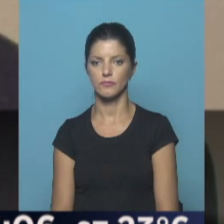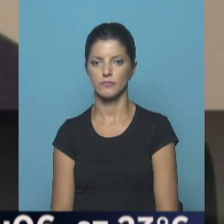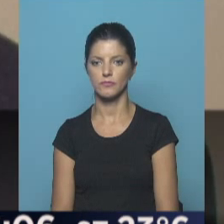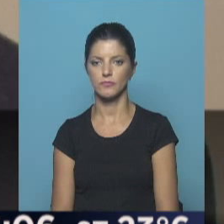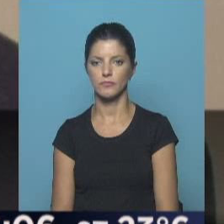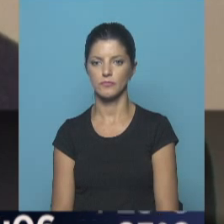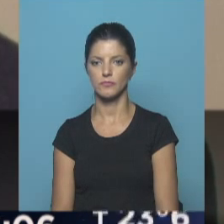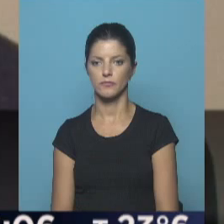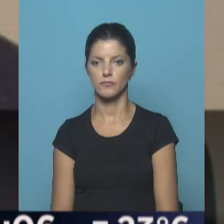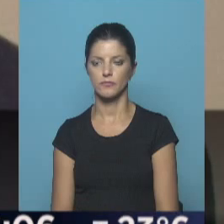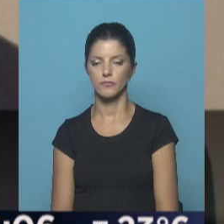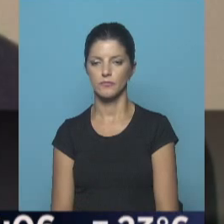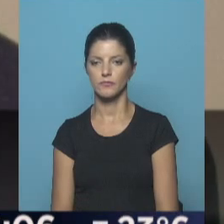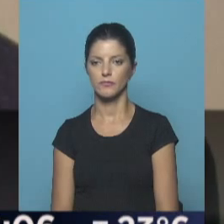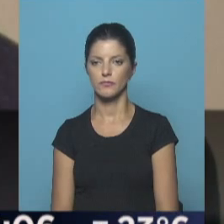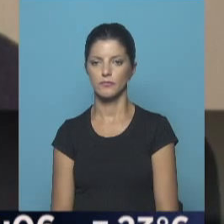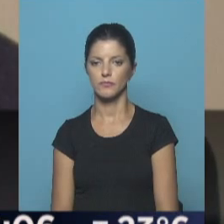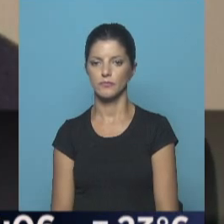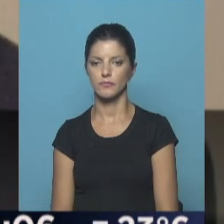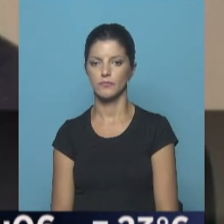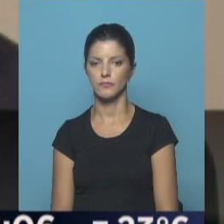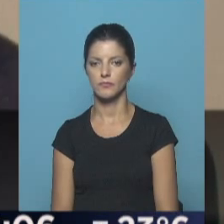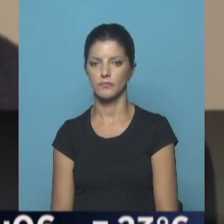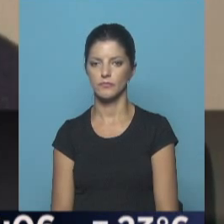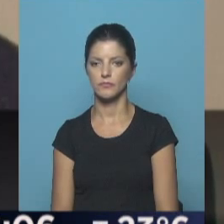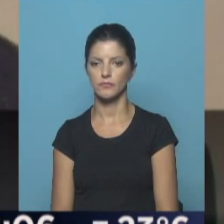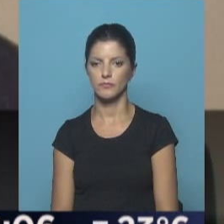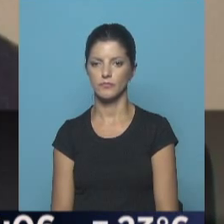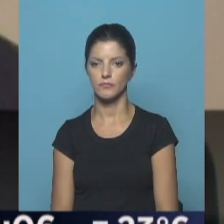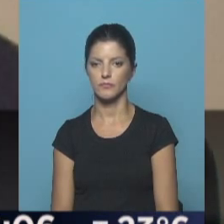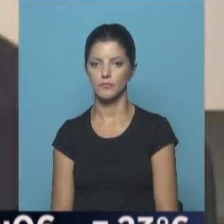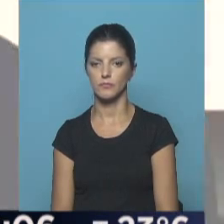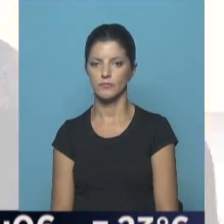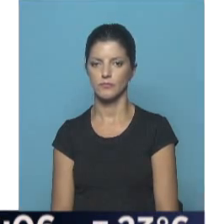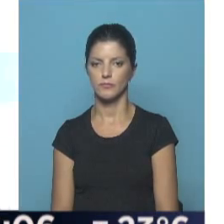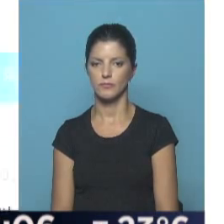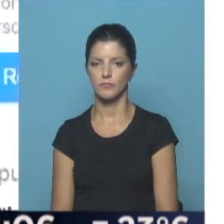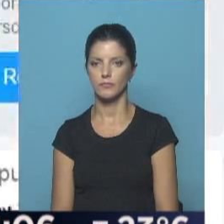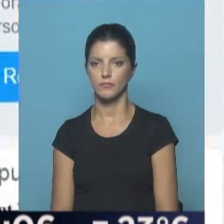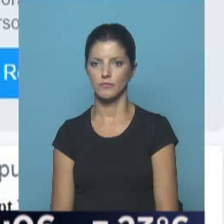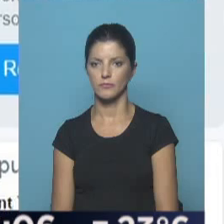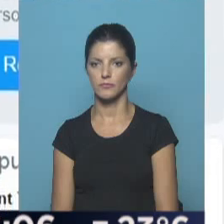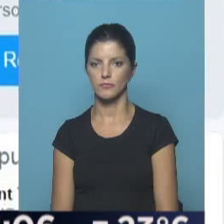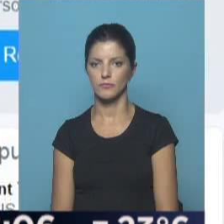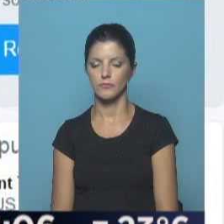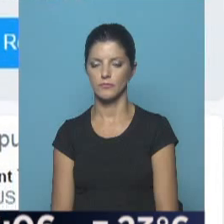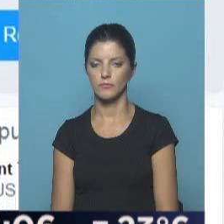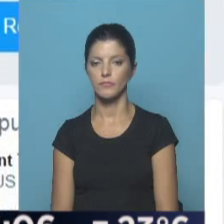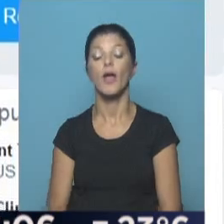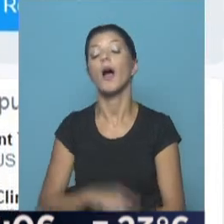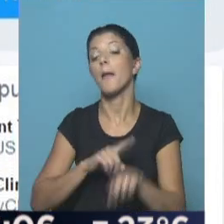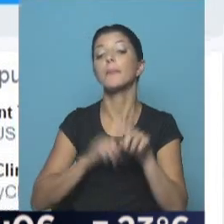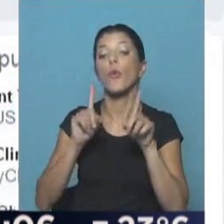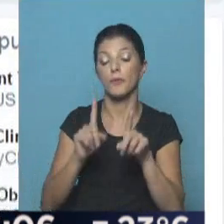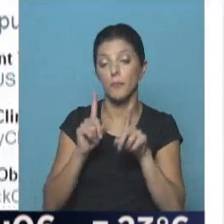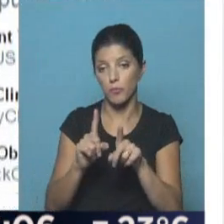America in good relations with China. We don't have that economic stake with Russia. Mientras tanto, en